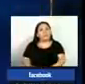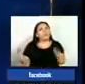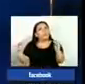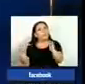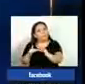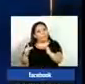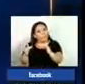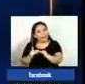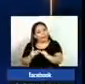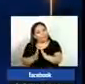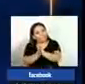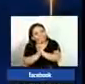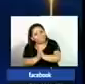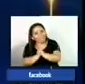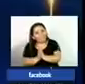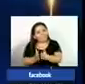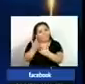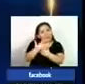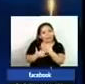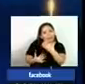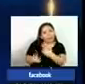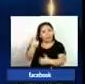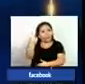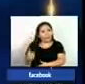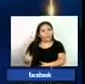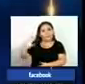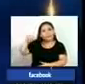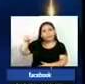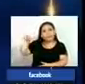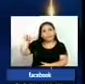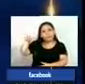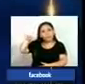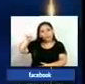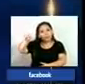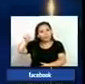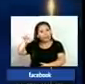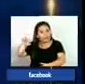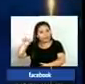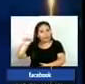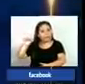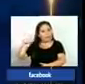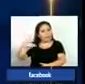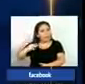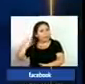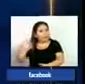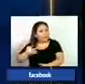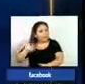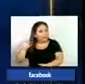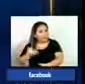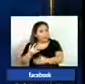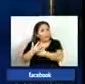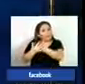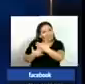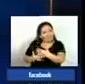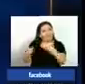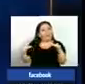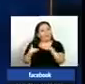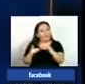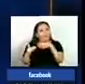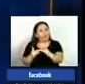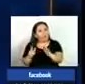También solicitamos ayuda para el paciente José Arnulfo Cruz Rosales. Él necesita plasma también